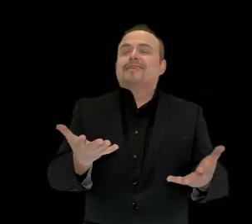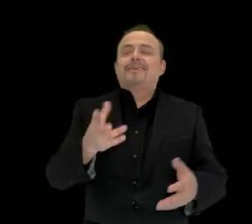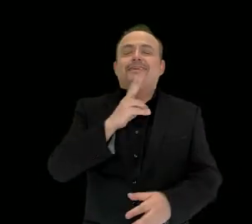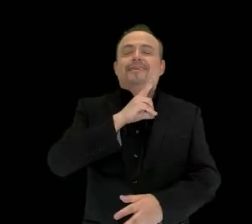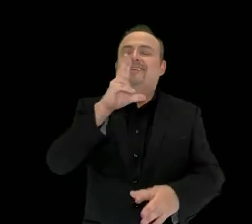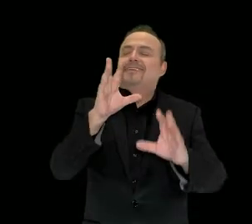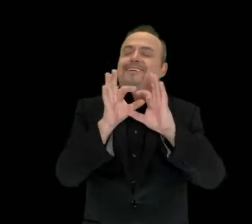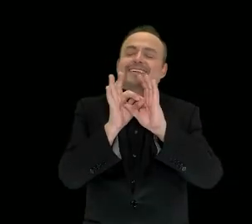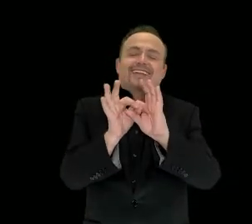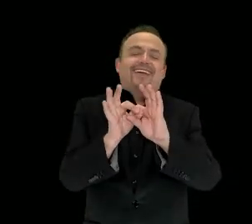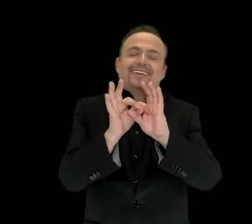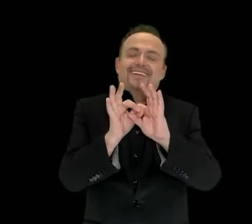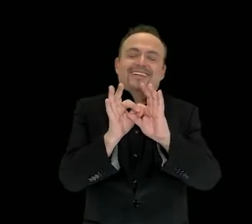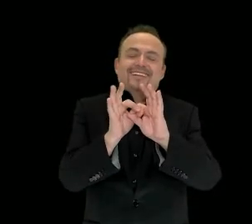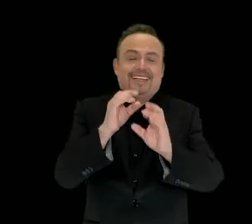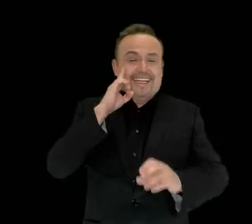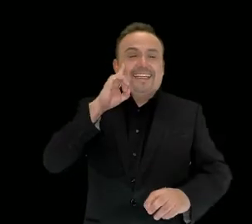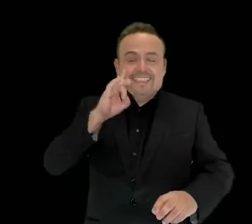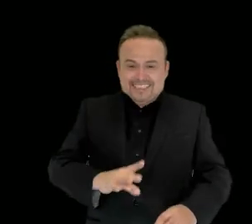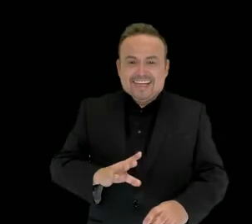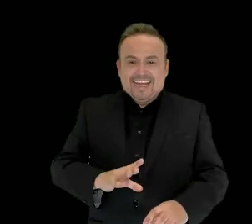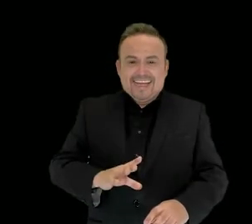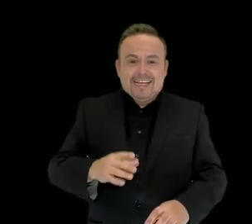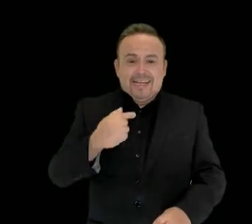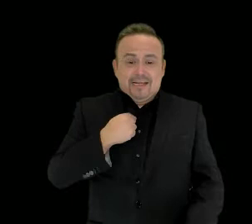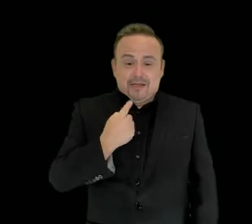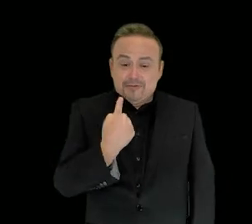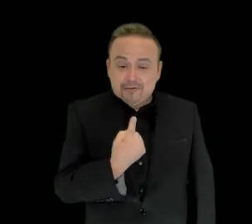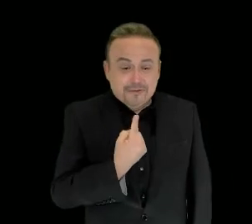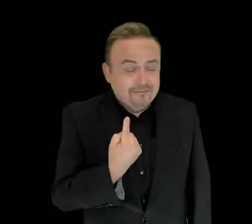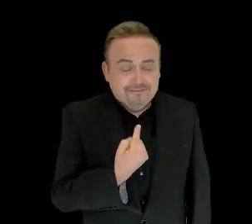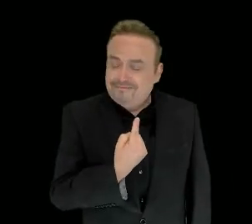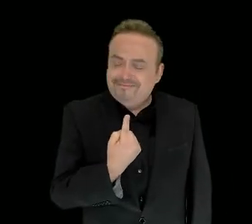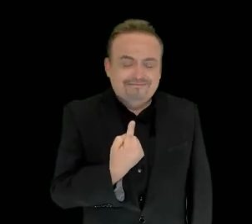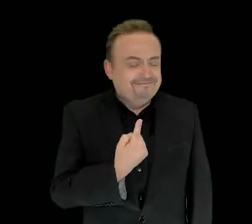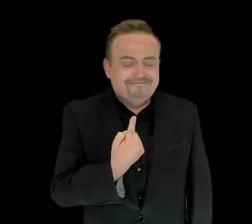Gracias, Dios mío. Sé que en esto no estoy